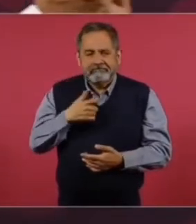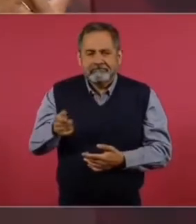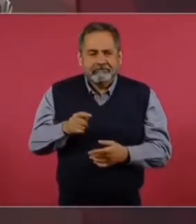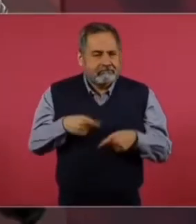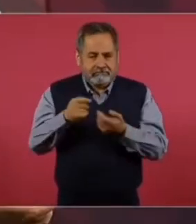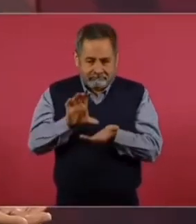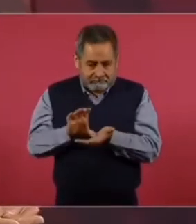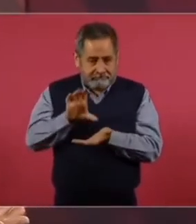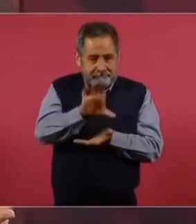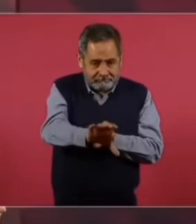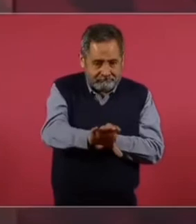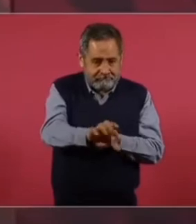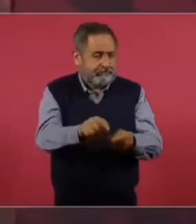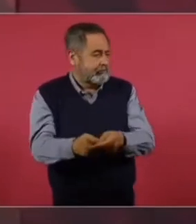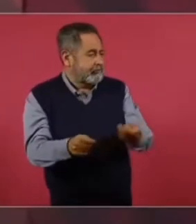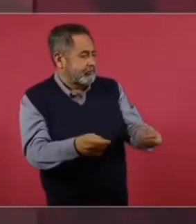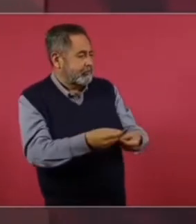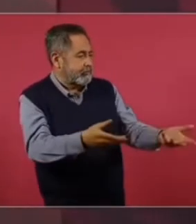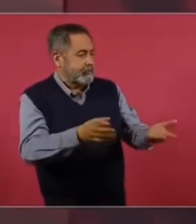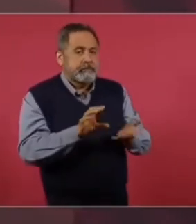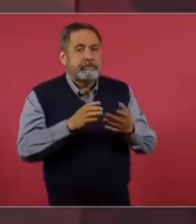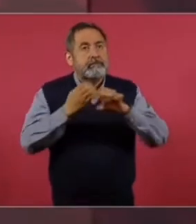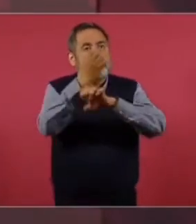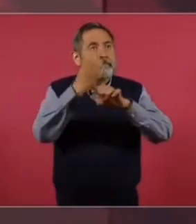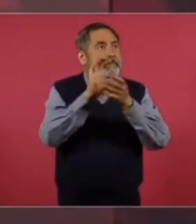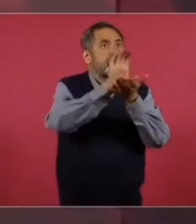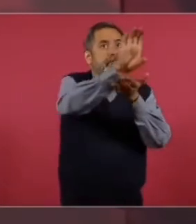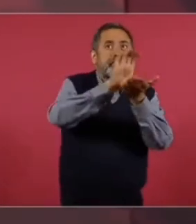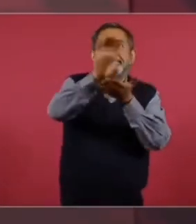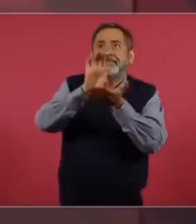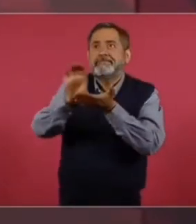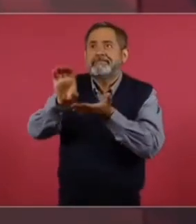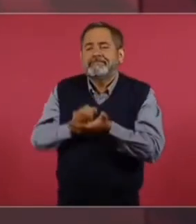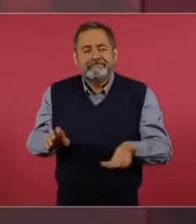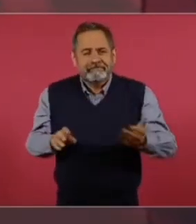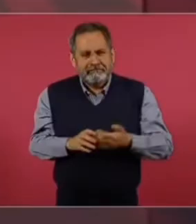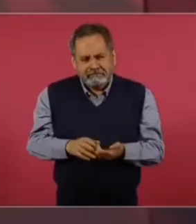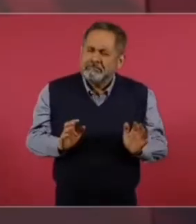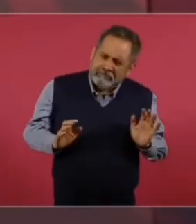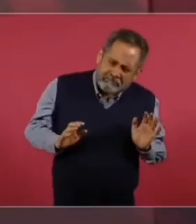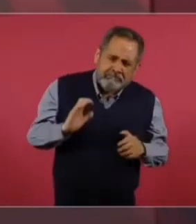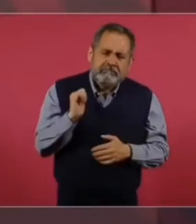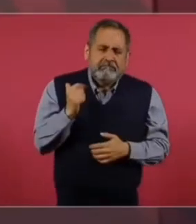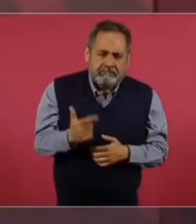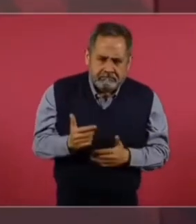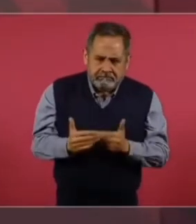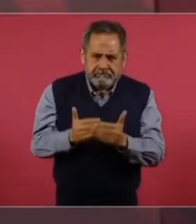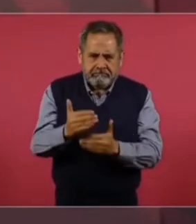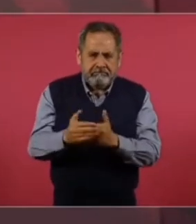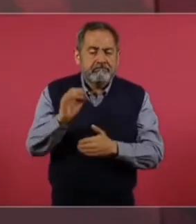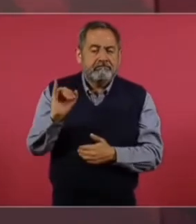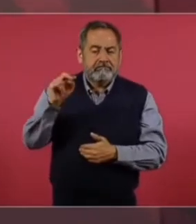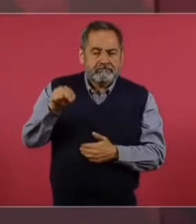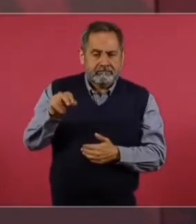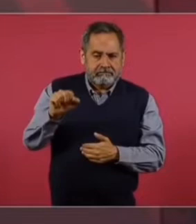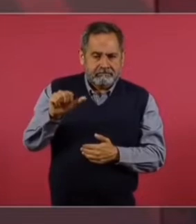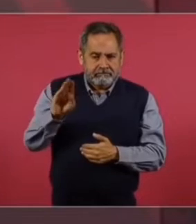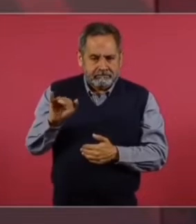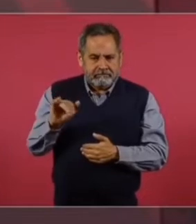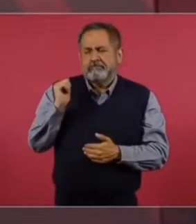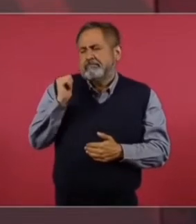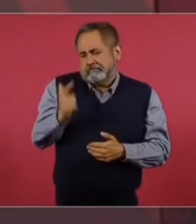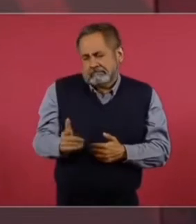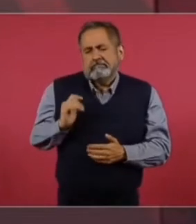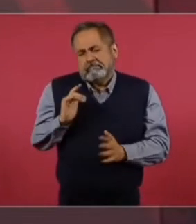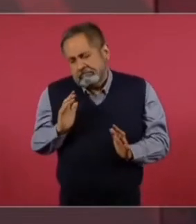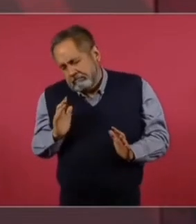los fondos a los estados. Sí se avanzó, porque con el INSABI logramos, por